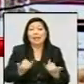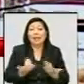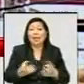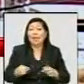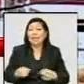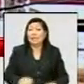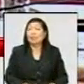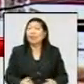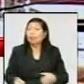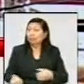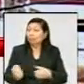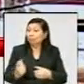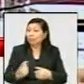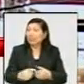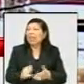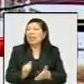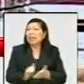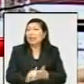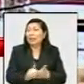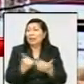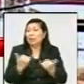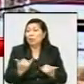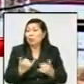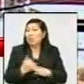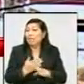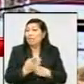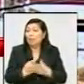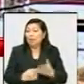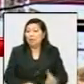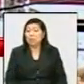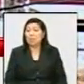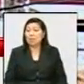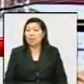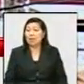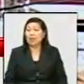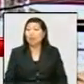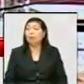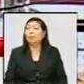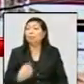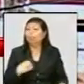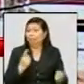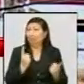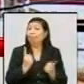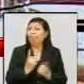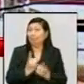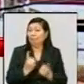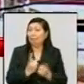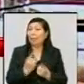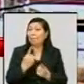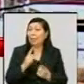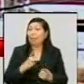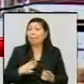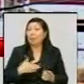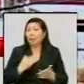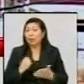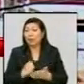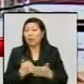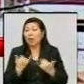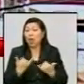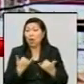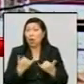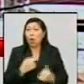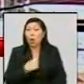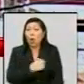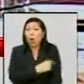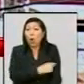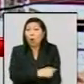haciendo convenios, que esa es una forma que hemos encontrado para poder atenderlos ahora en el